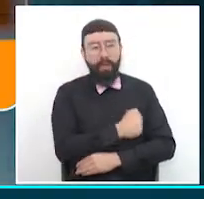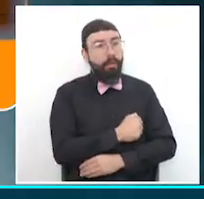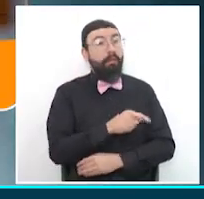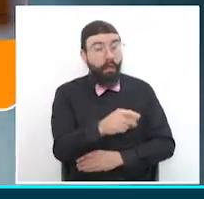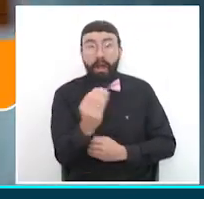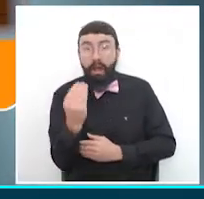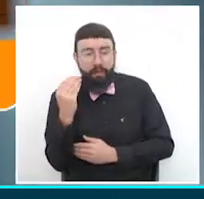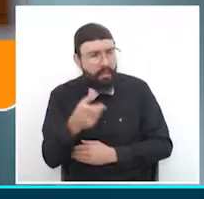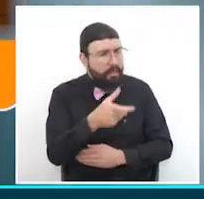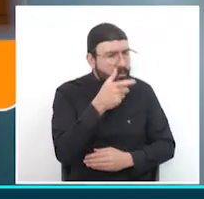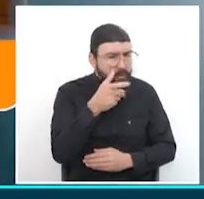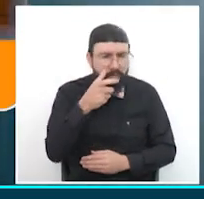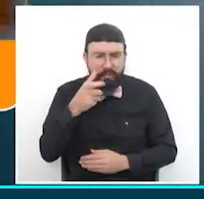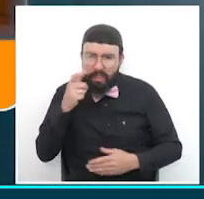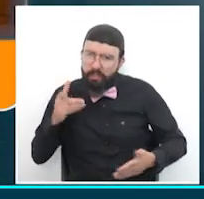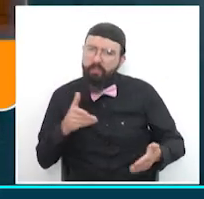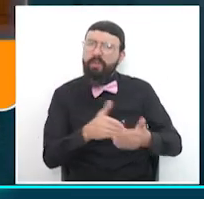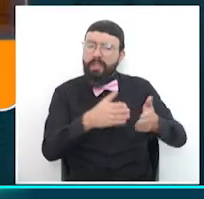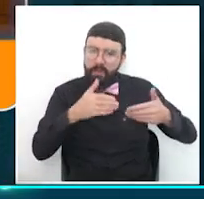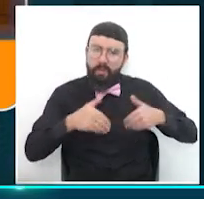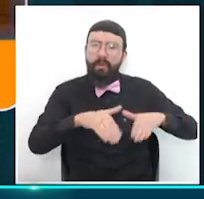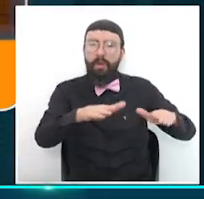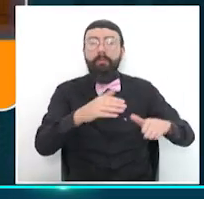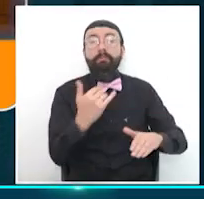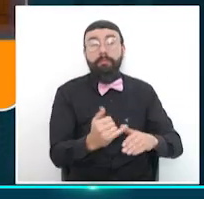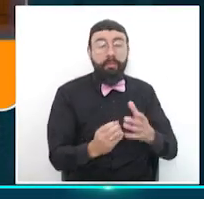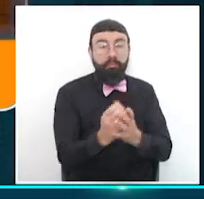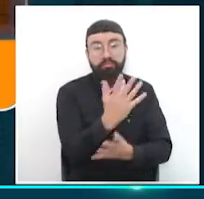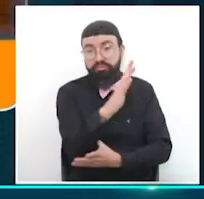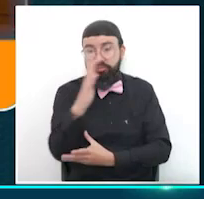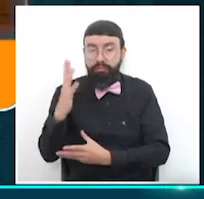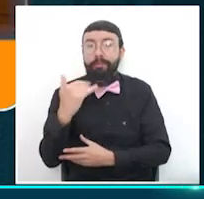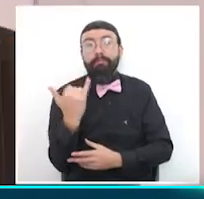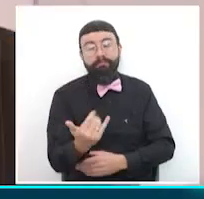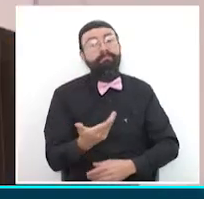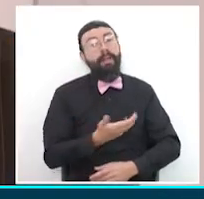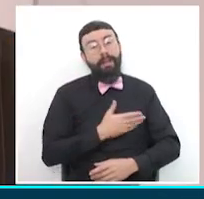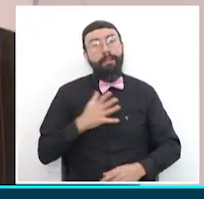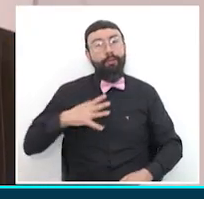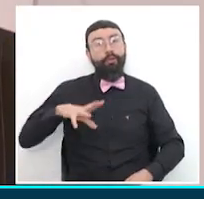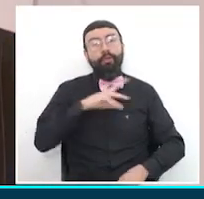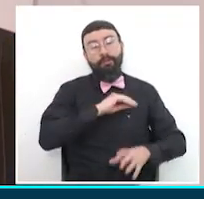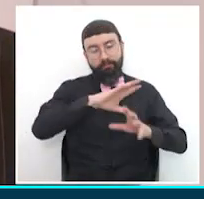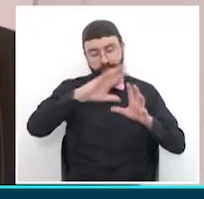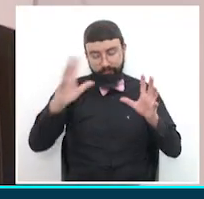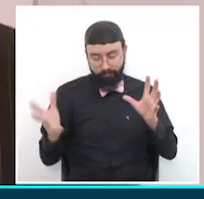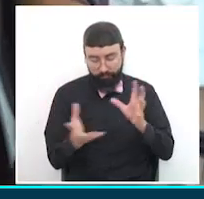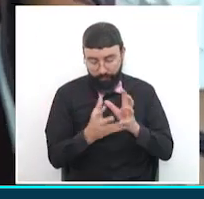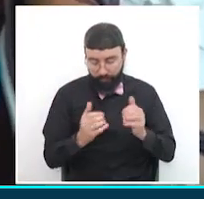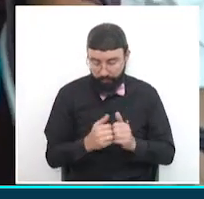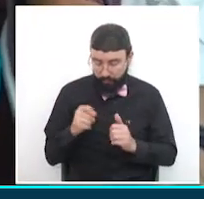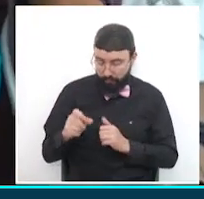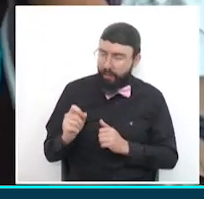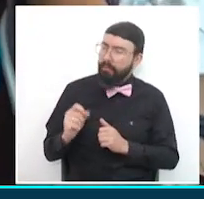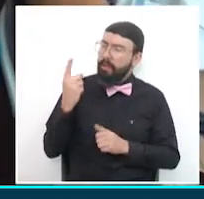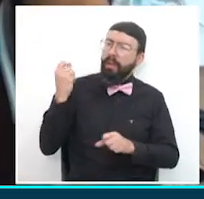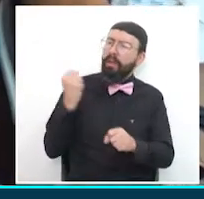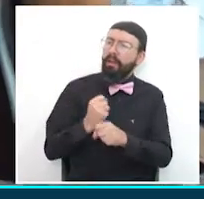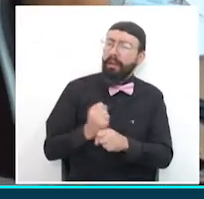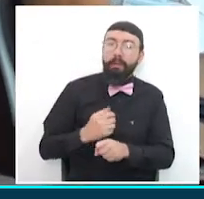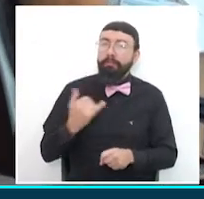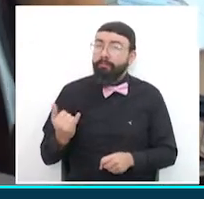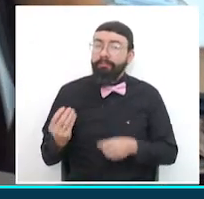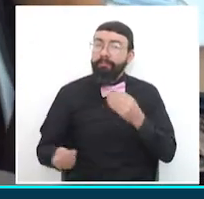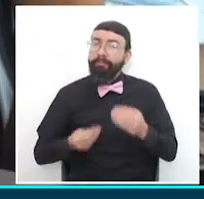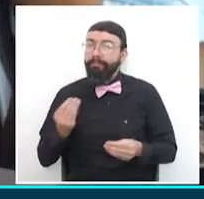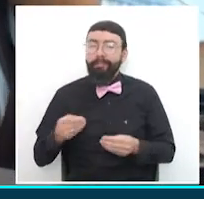unos guardianes permanentes de la madre tierra, que es la madre de todos. La primera tarea de parte de la nueva dirección será